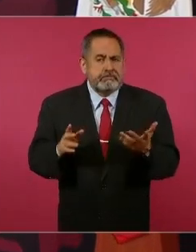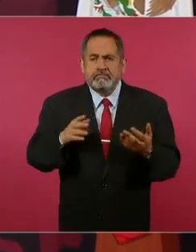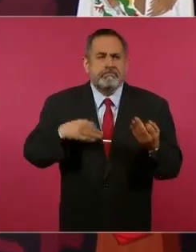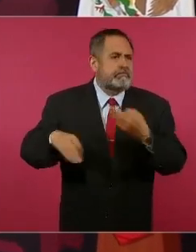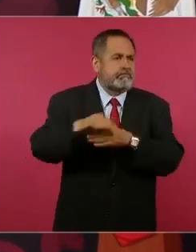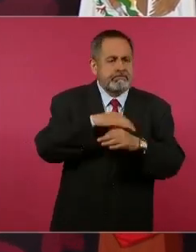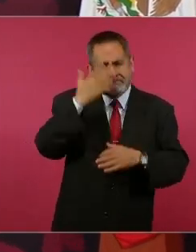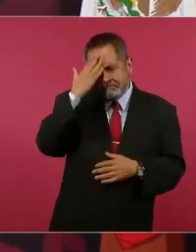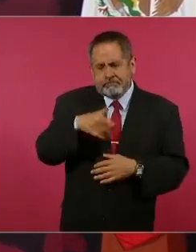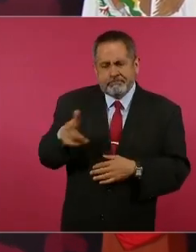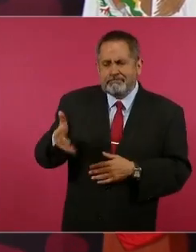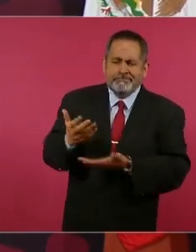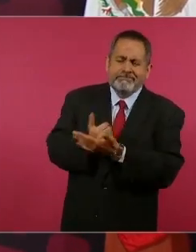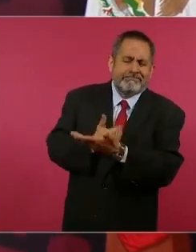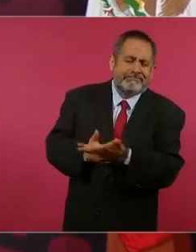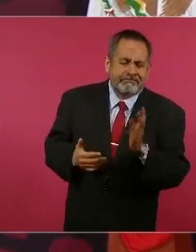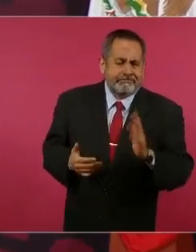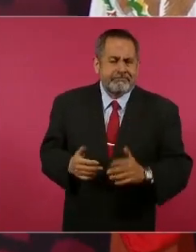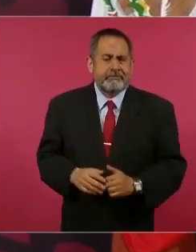todos